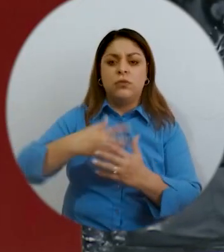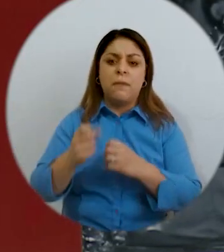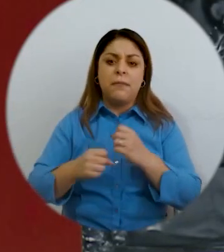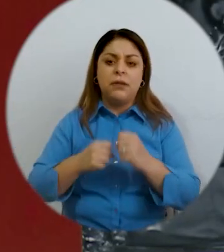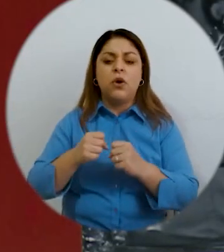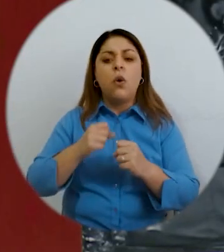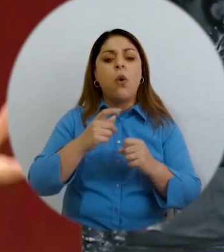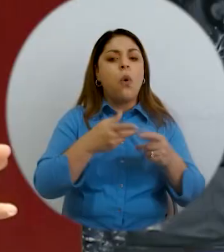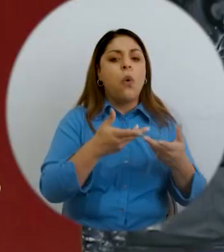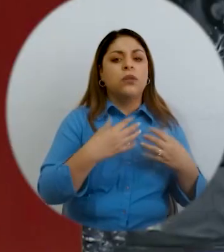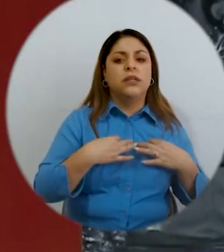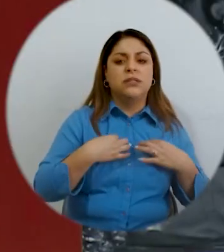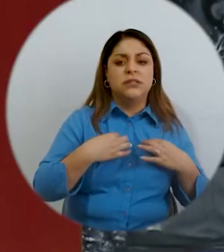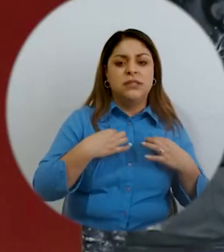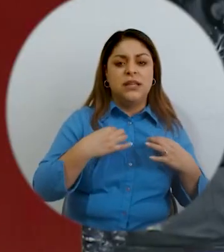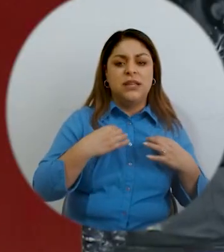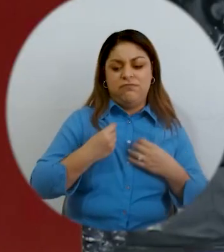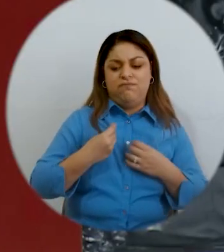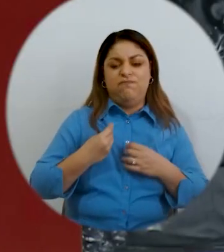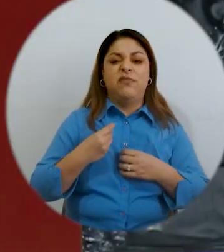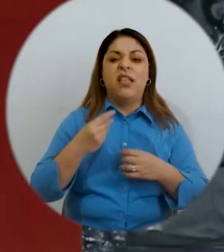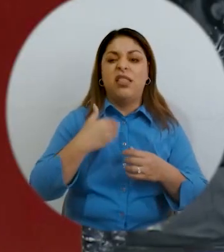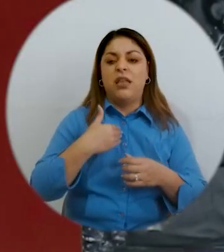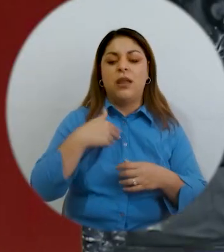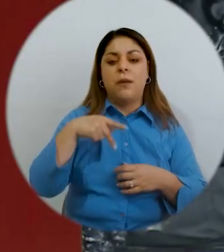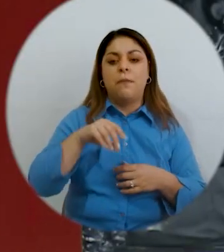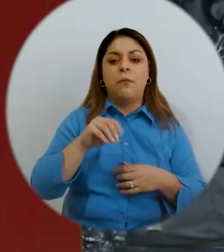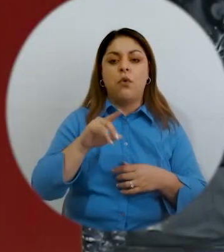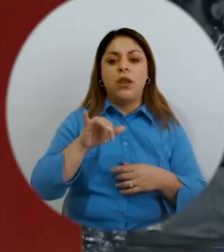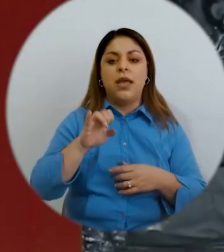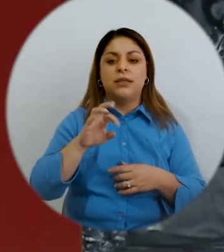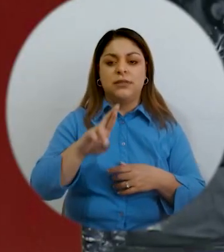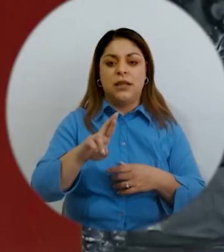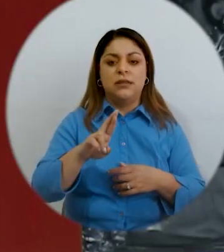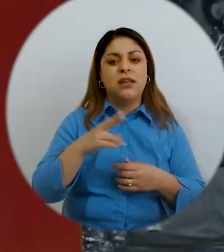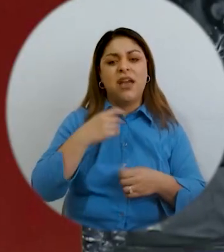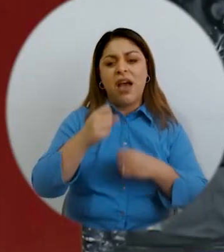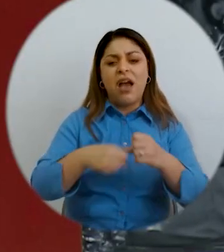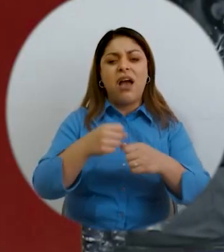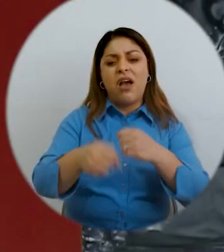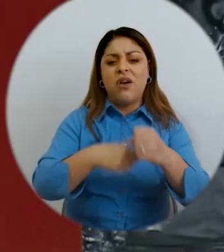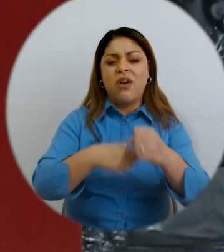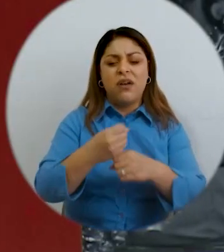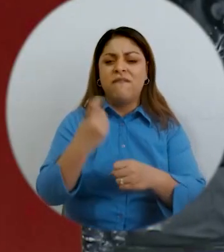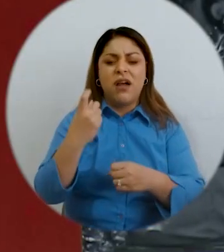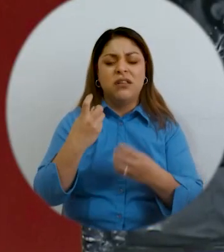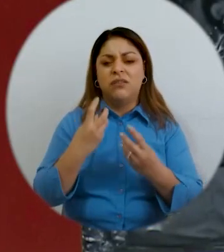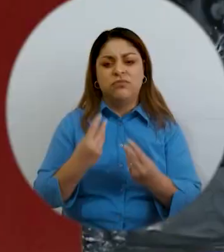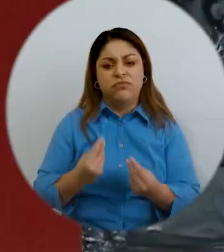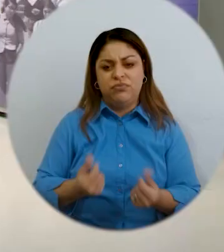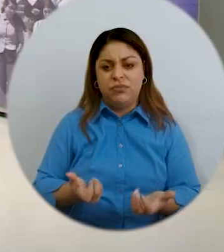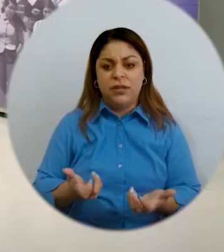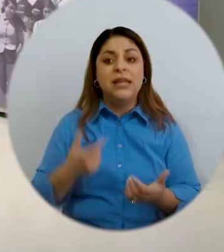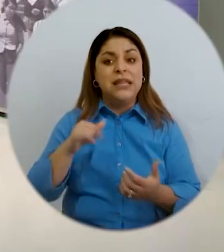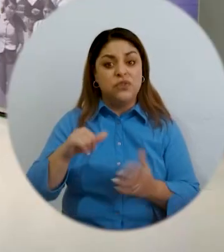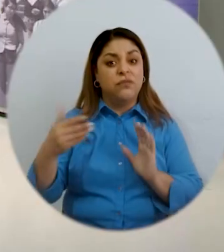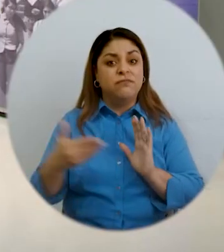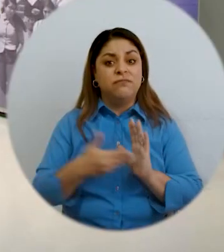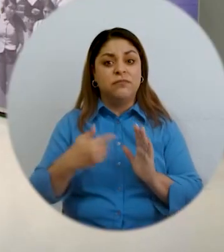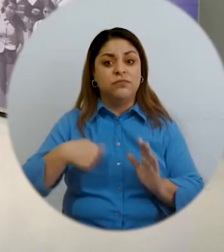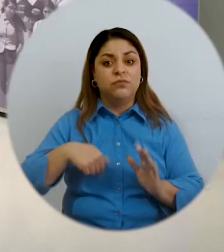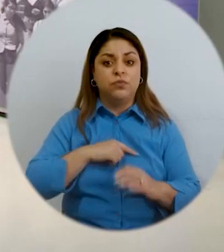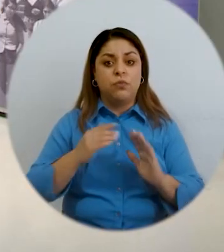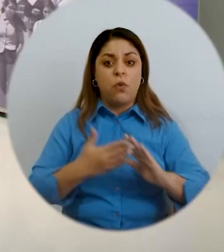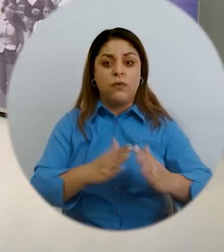o textiles que tienen mucho poliéster, que tardan años en degradarse, y al final esto nos pasa una factura a nosotros mismos como población. Es